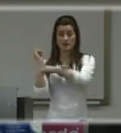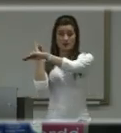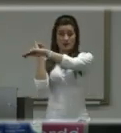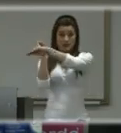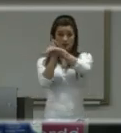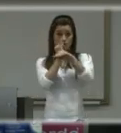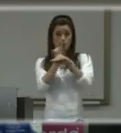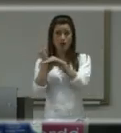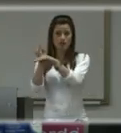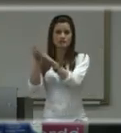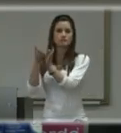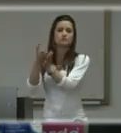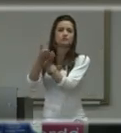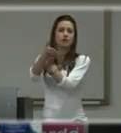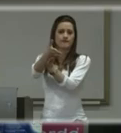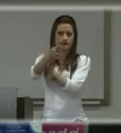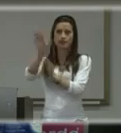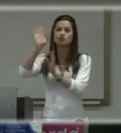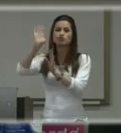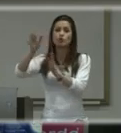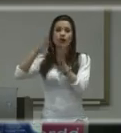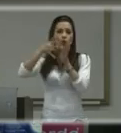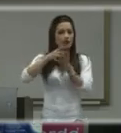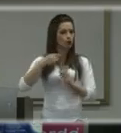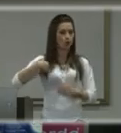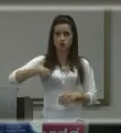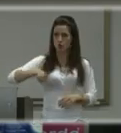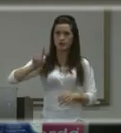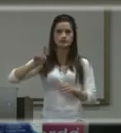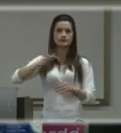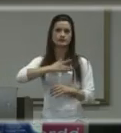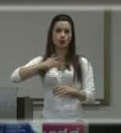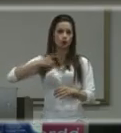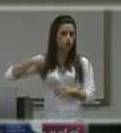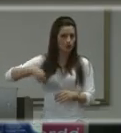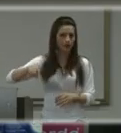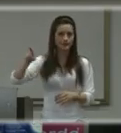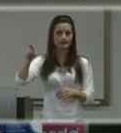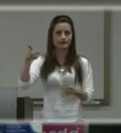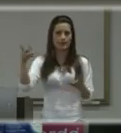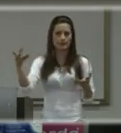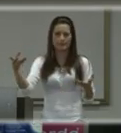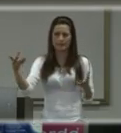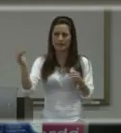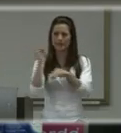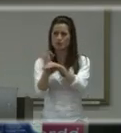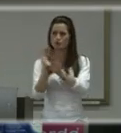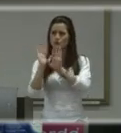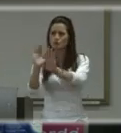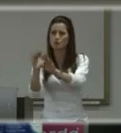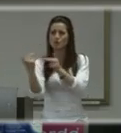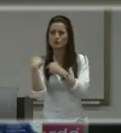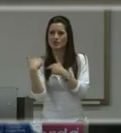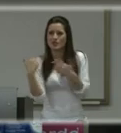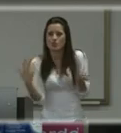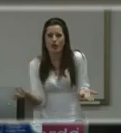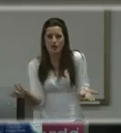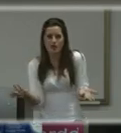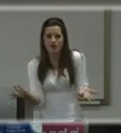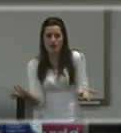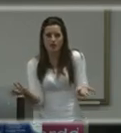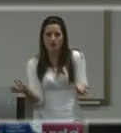segregadas que no son ni de educación ni de salud, abre un limbo en el que permite que estas instituciones no